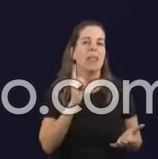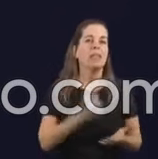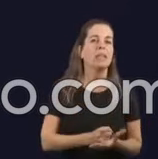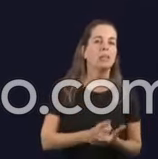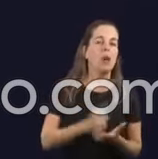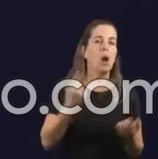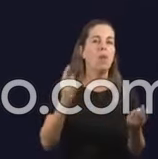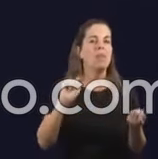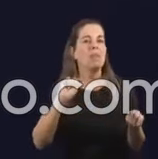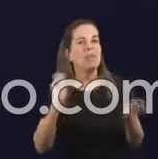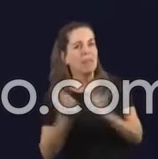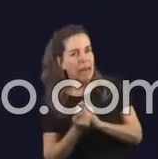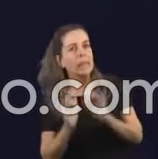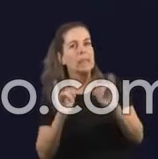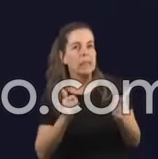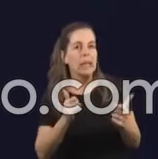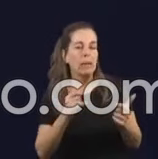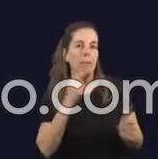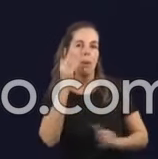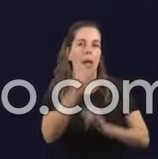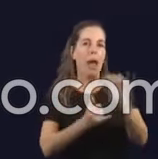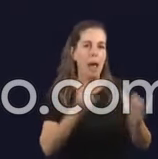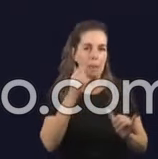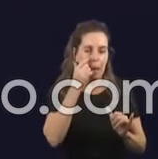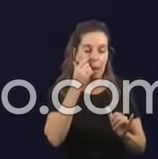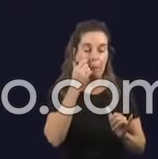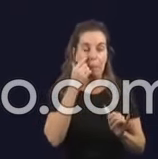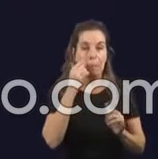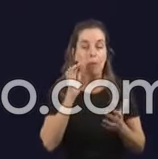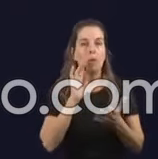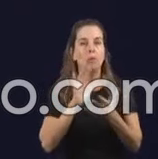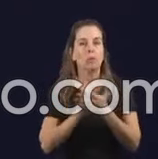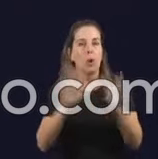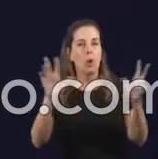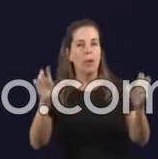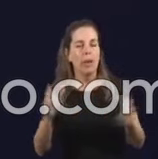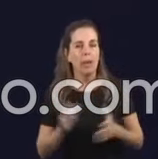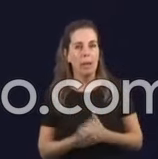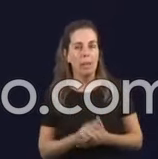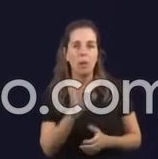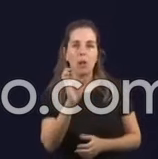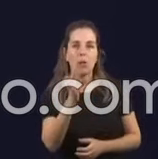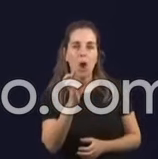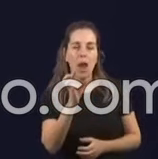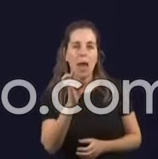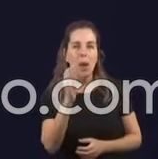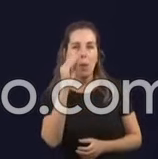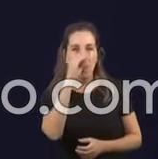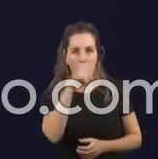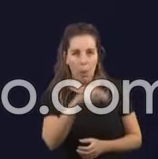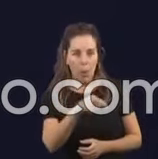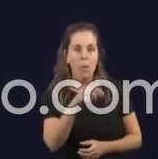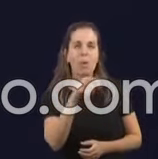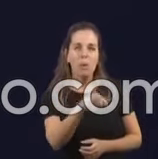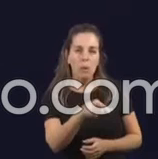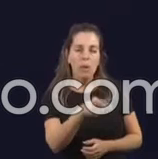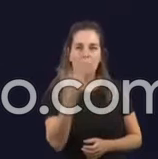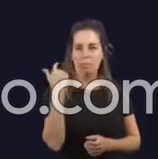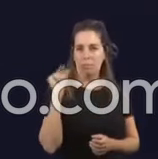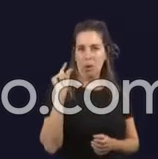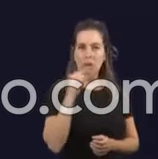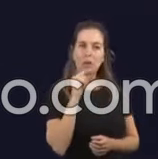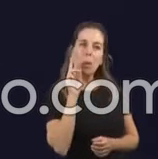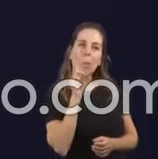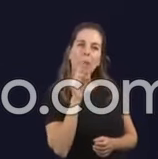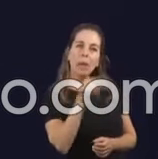supuesto se la vamos a comunicar eh con respecto a lo del doll Blue vos sabes que el otro día estuve viendo tus